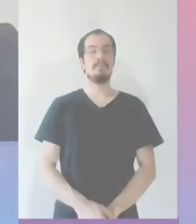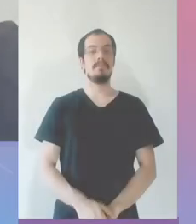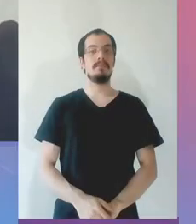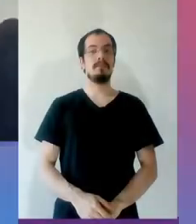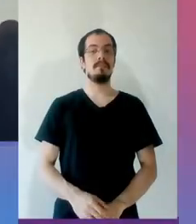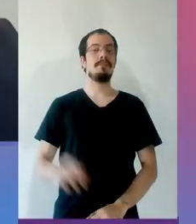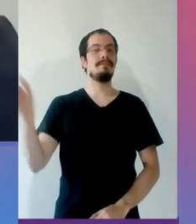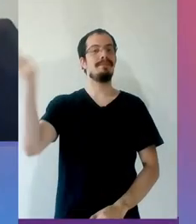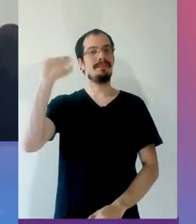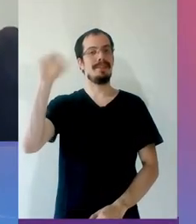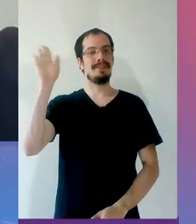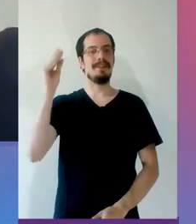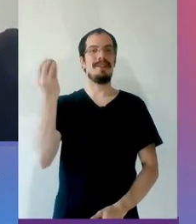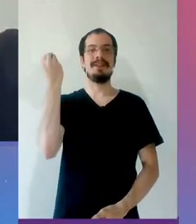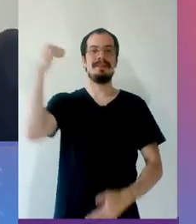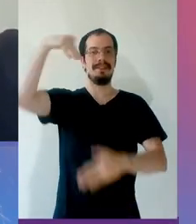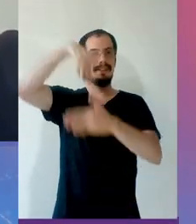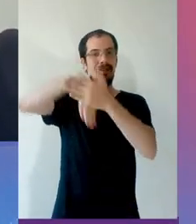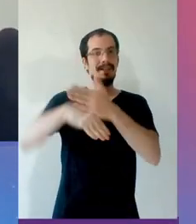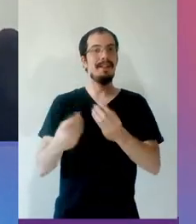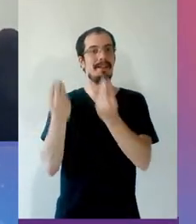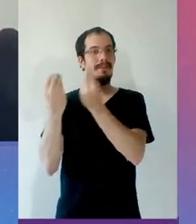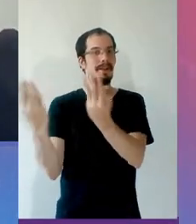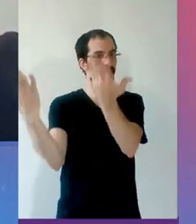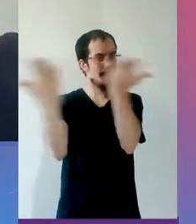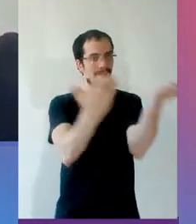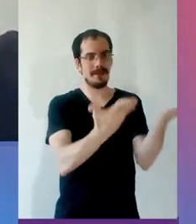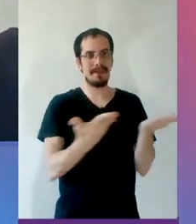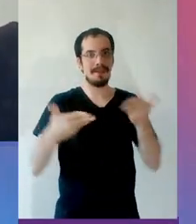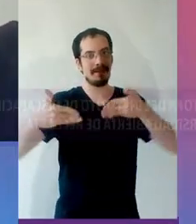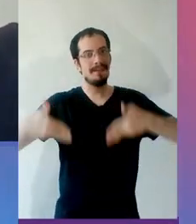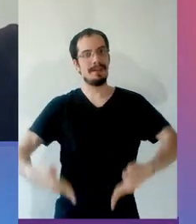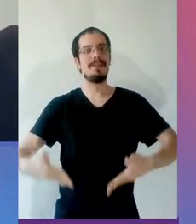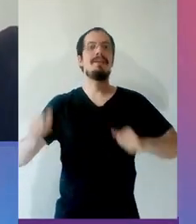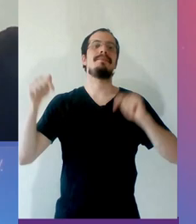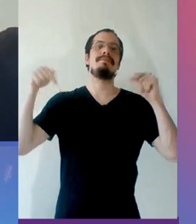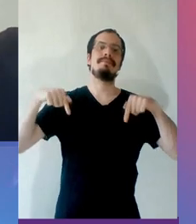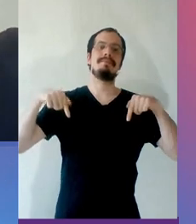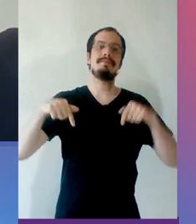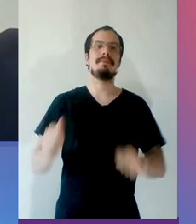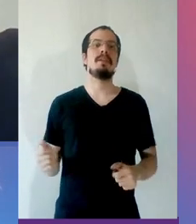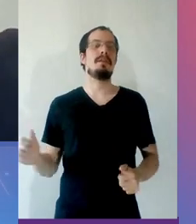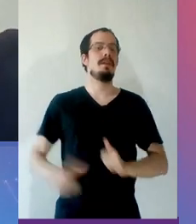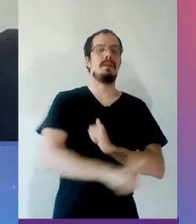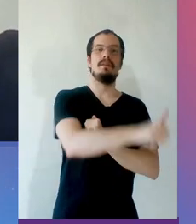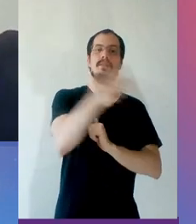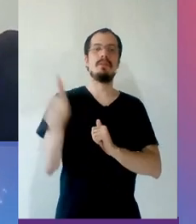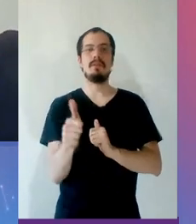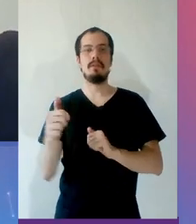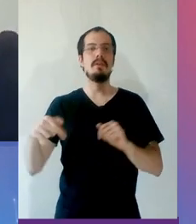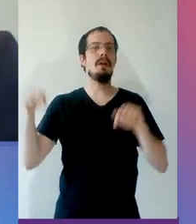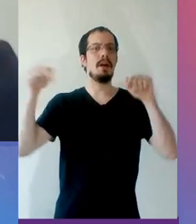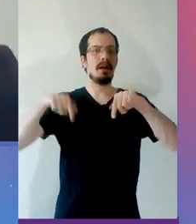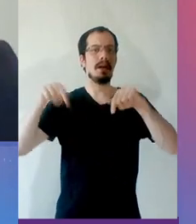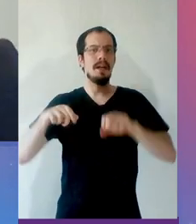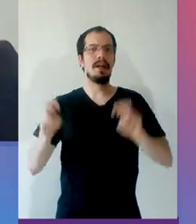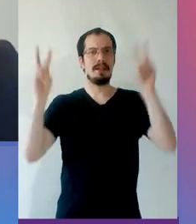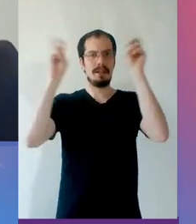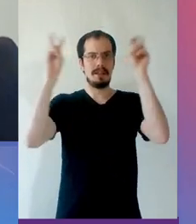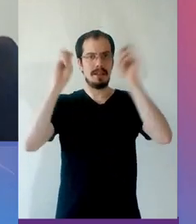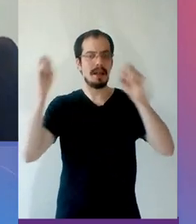Hola, buenas tardes, bienvenidas todos y todas al foro Impacto de la Pandemia en el